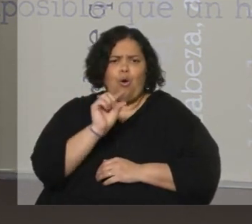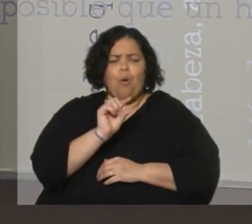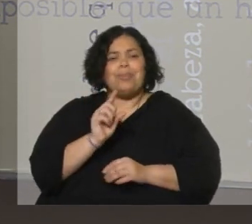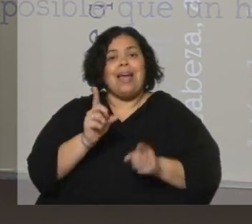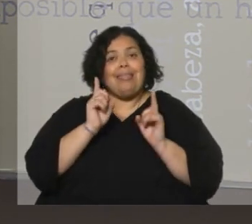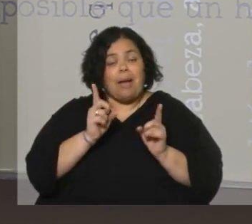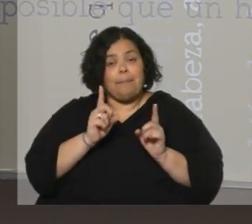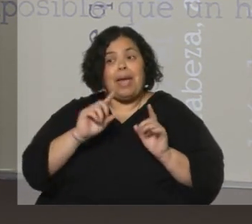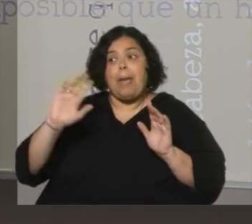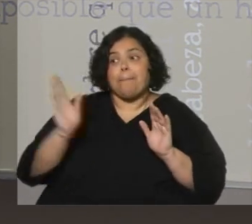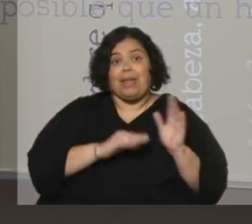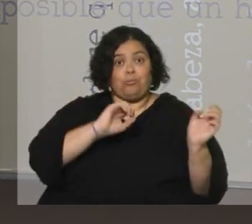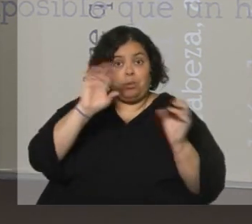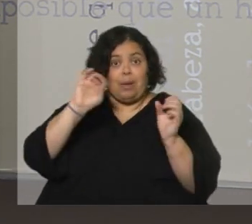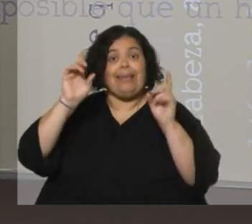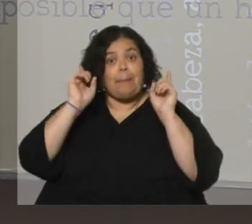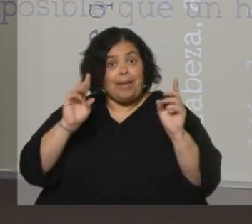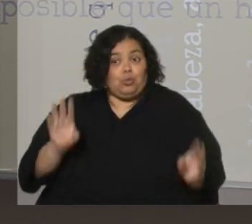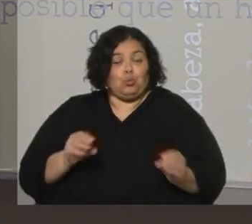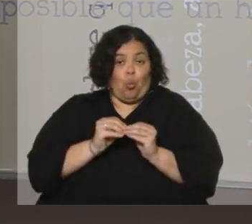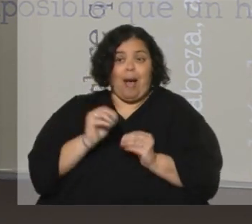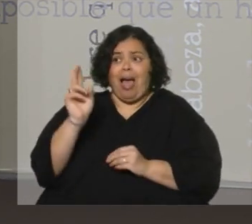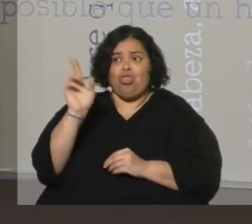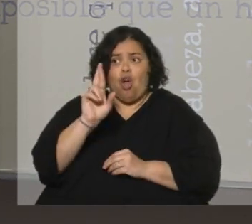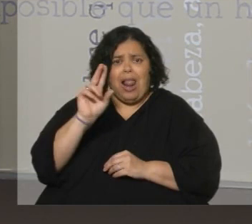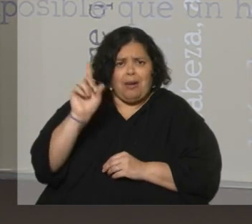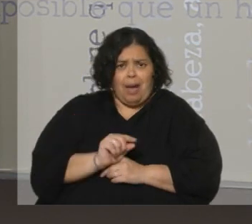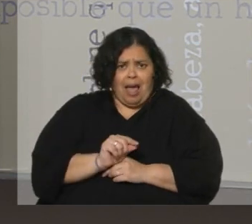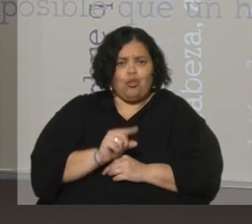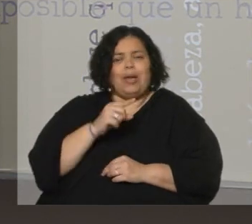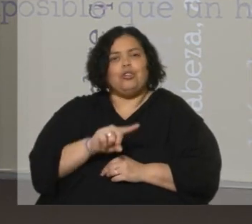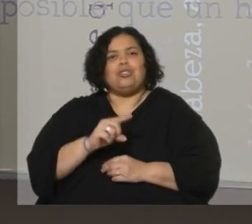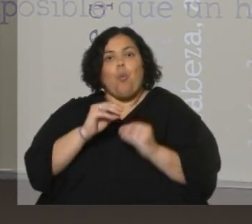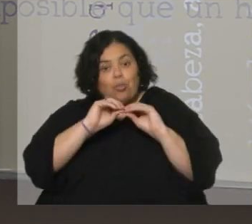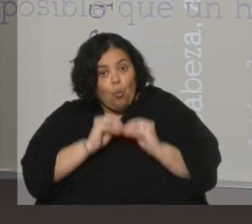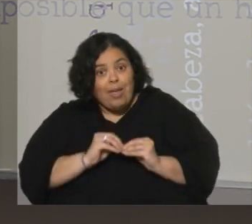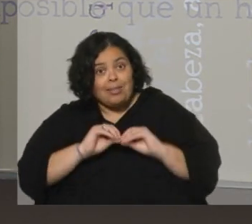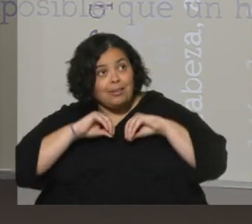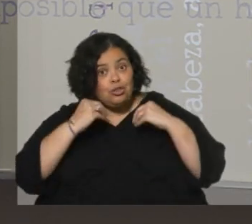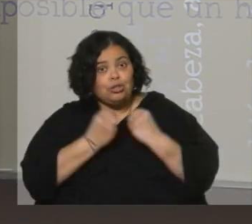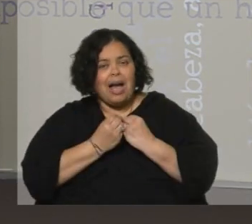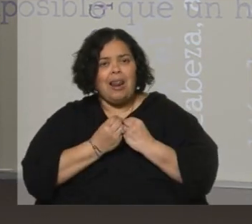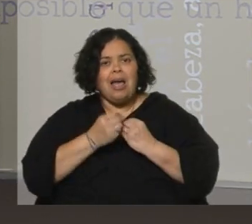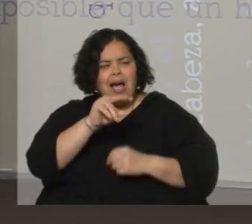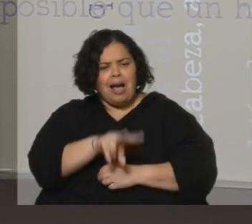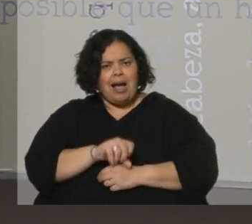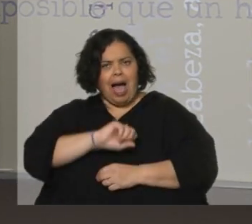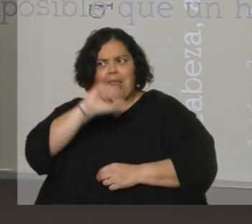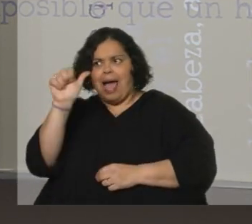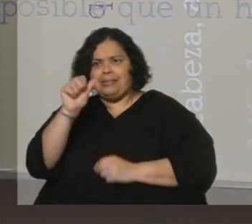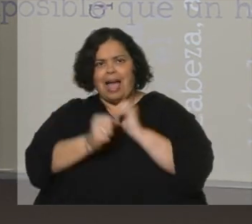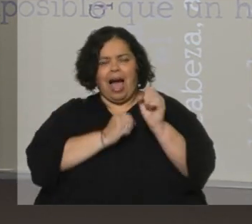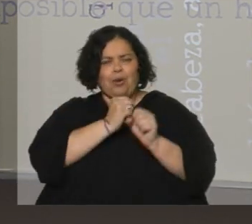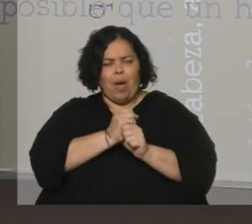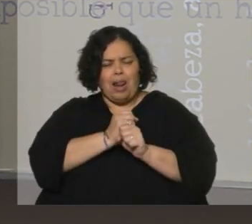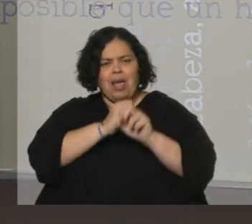ganadería Y a eso se le suma un atraso cambiaro entonces En definitiva Cuando hacemos la cuenta de lo que puede ganar un productor ganadero por hectárea por año realmente se